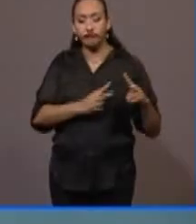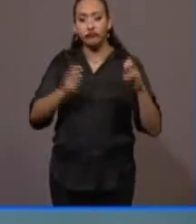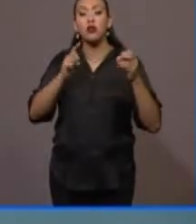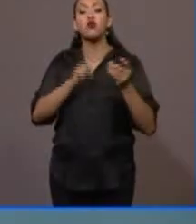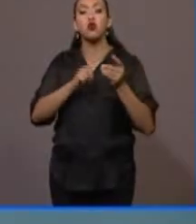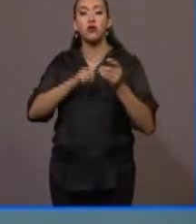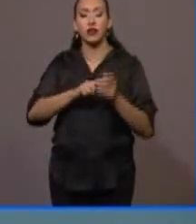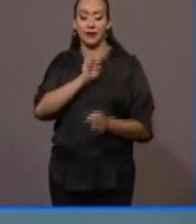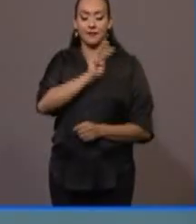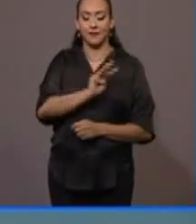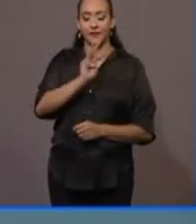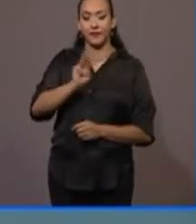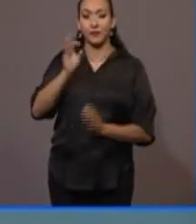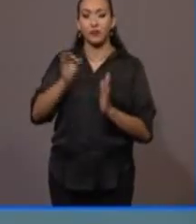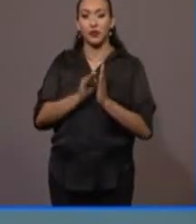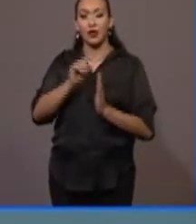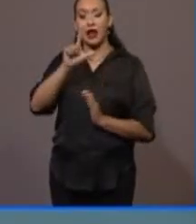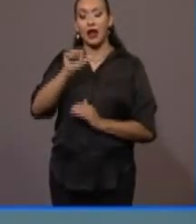indica, en